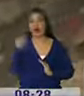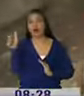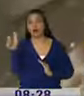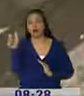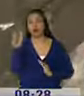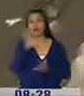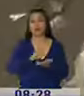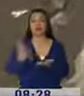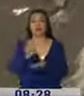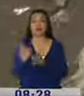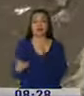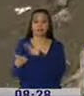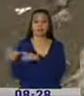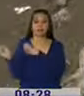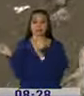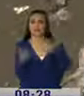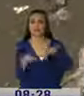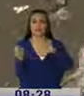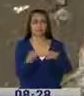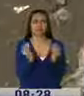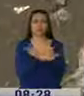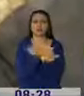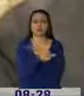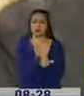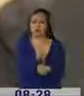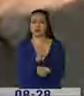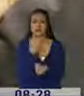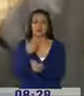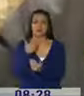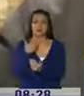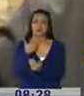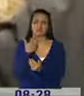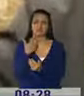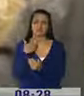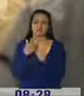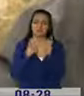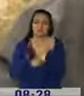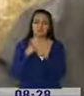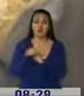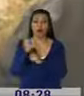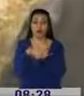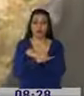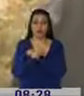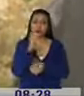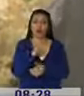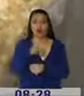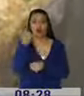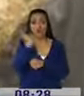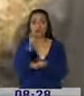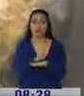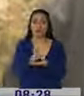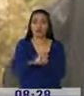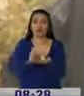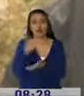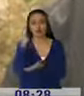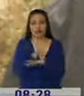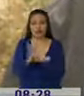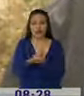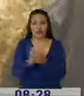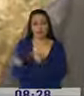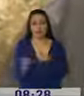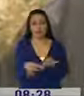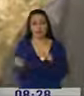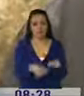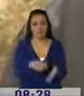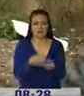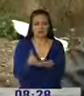a botar los desperdicios en este sitio. Vienen de otras partes, en camionetas vienen y botan así escombros, todo,